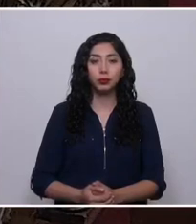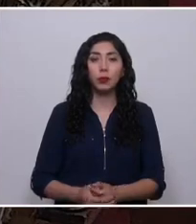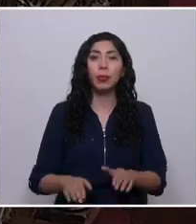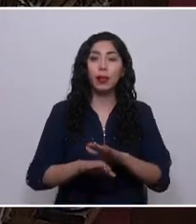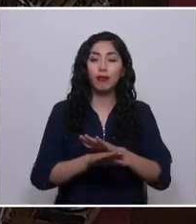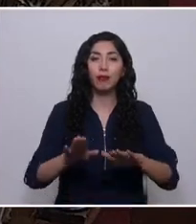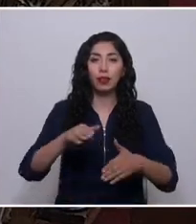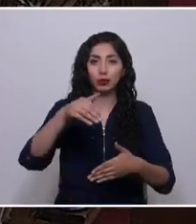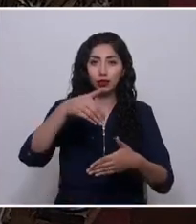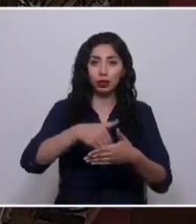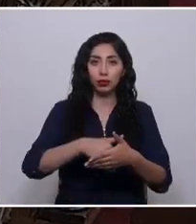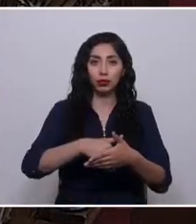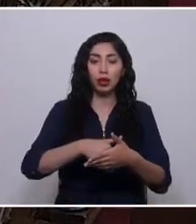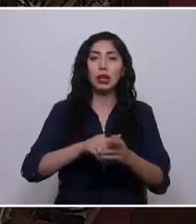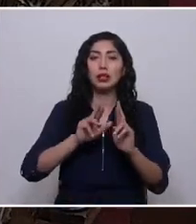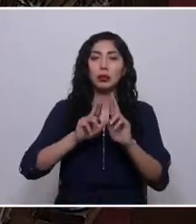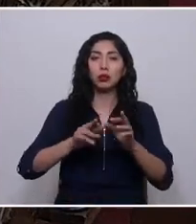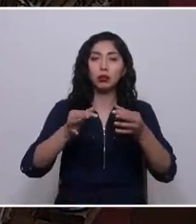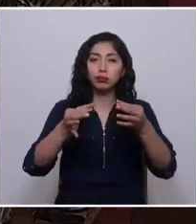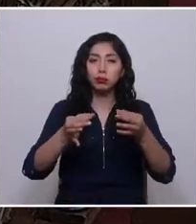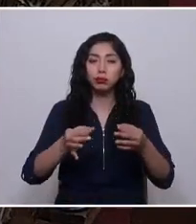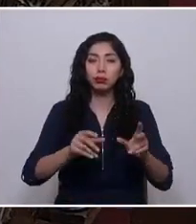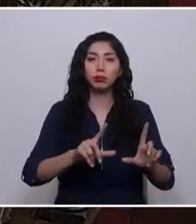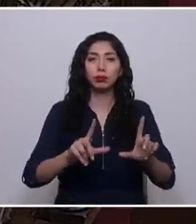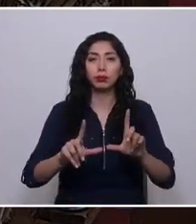Finalizada la votación, resultado de la votación.